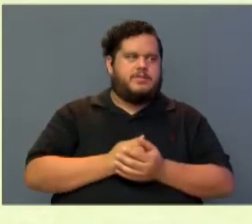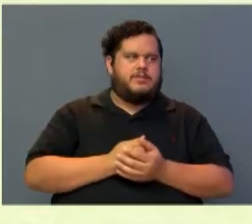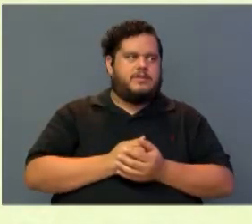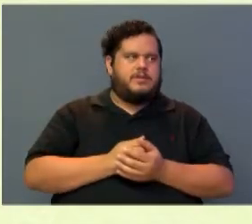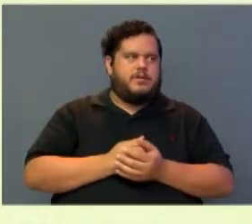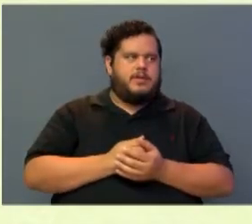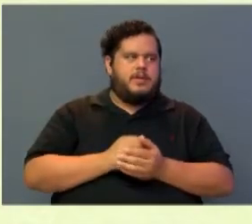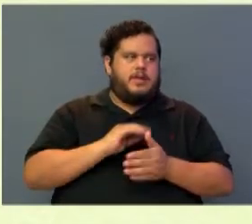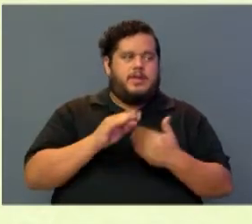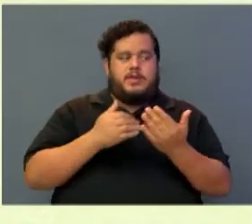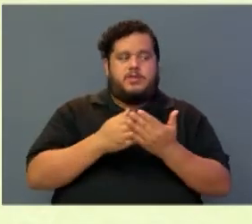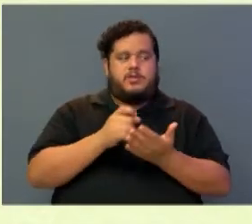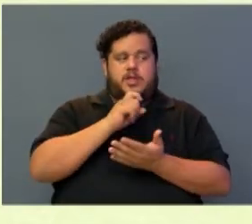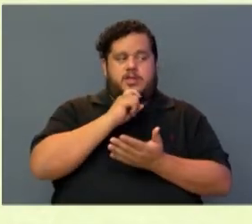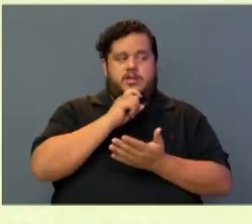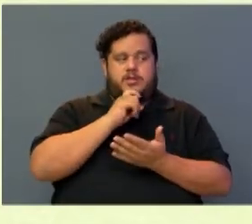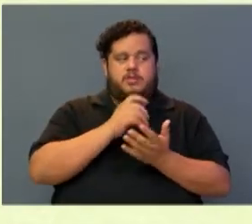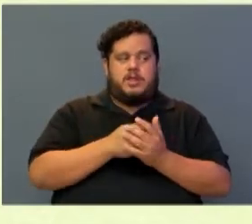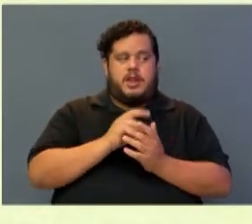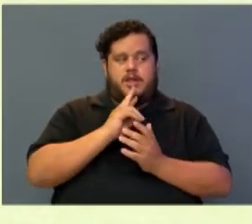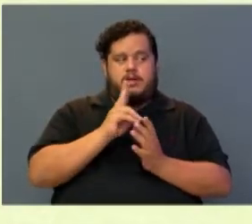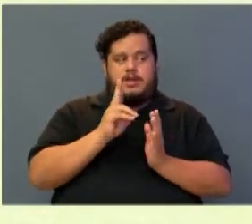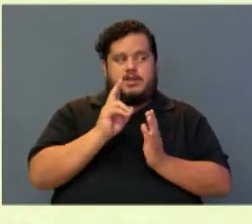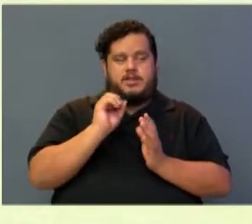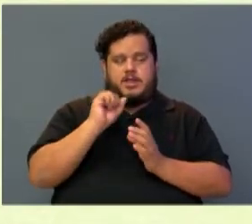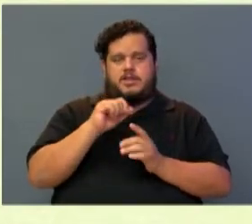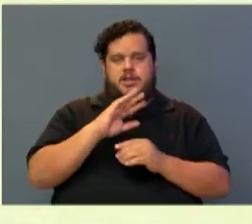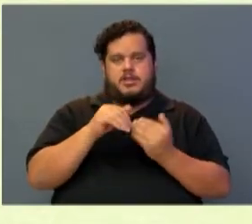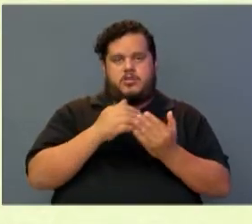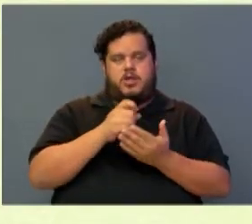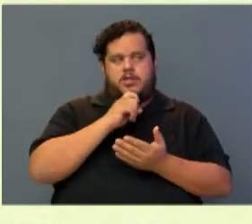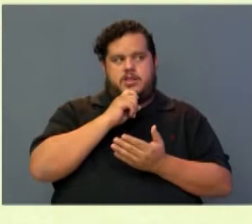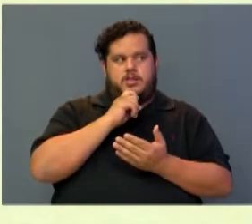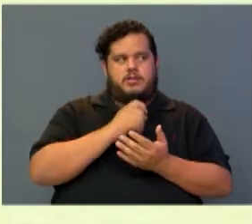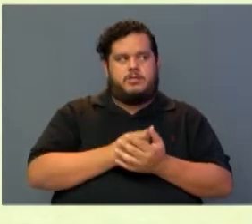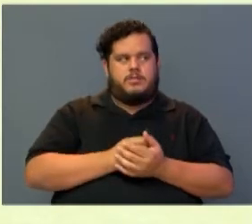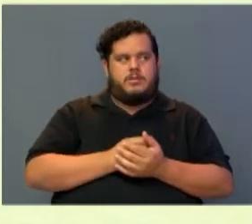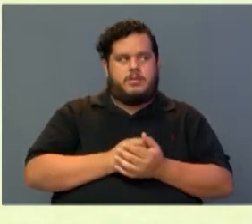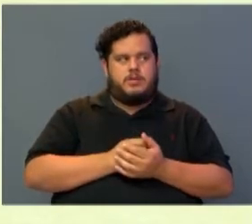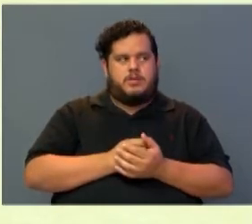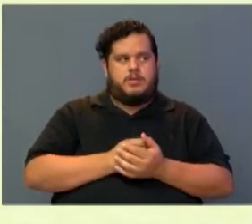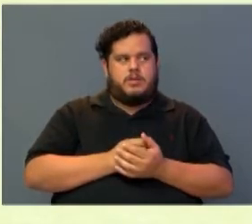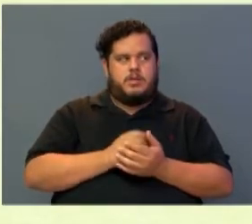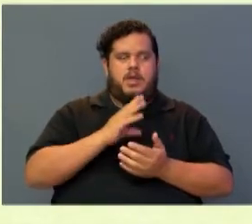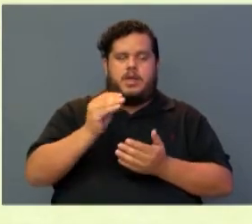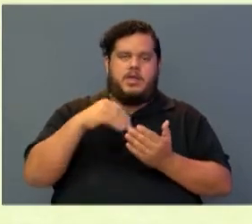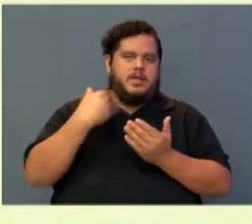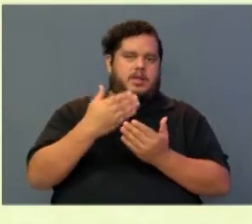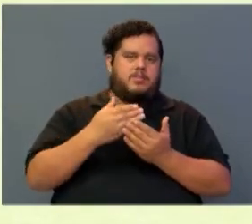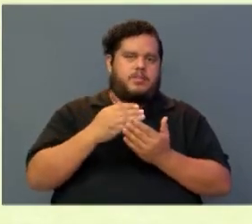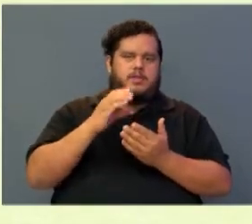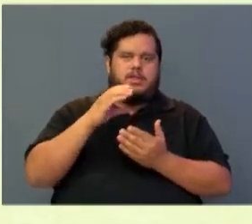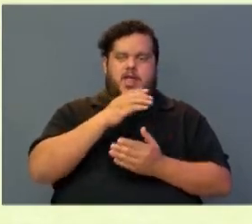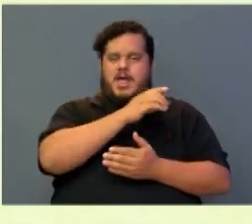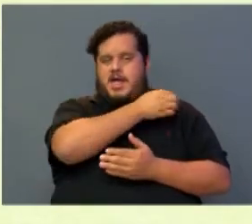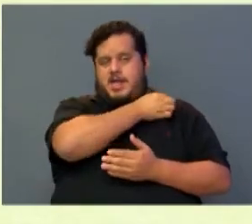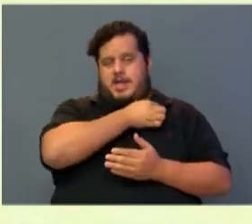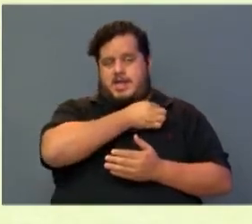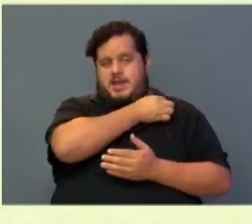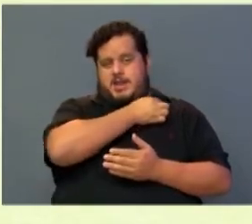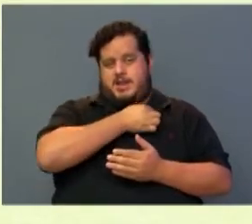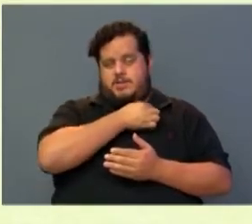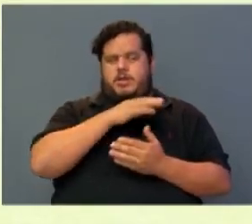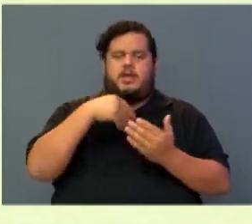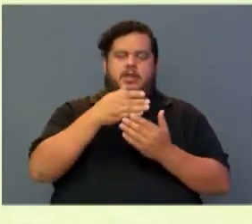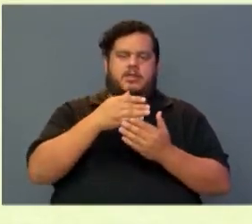Y todas han sido difíciles, la verdad que sí, han sido, no te digo que han sido difíciles. Y después se viene la clavícula, después se viene el peroné,